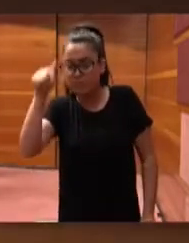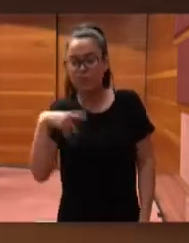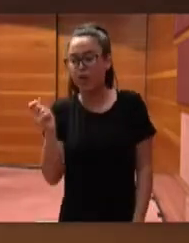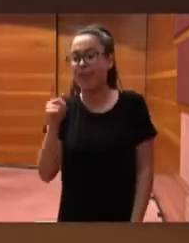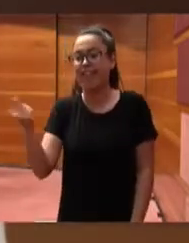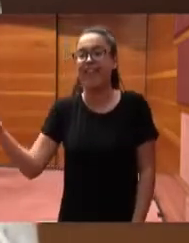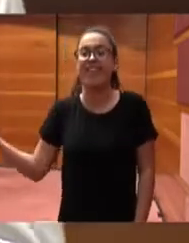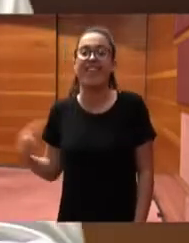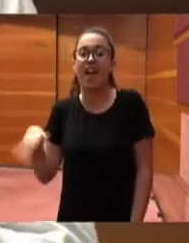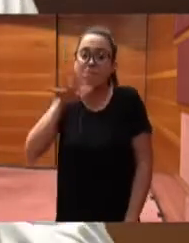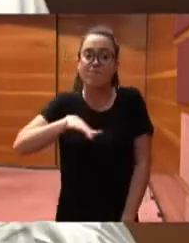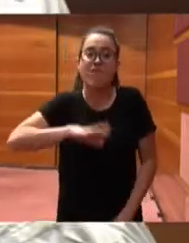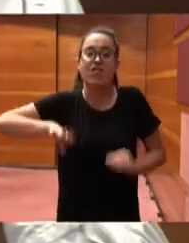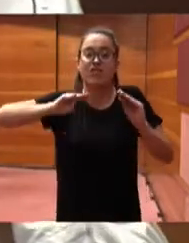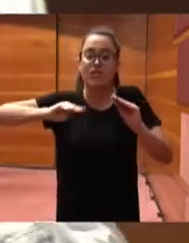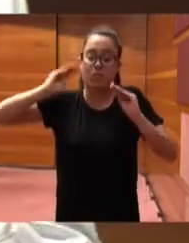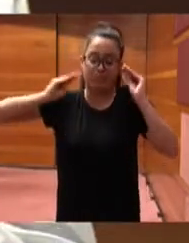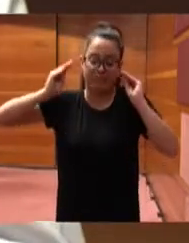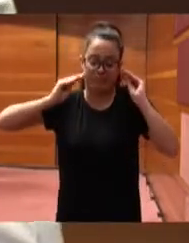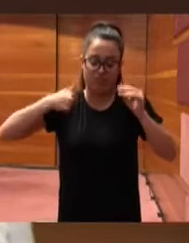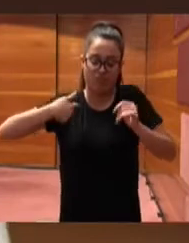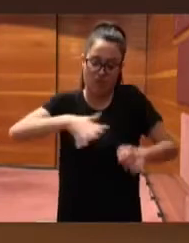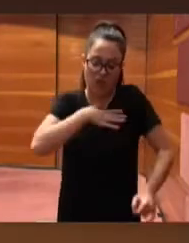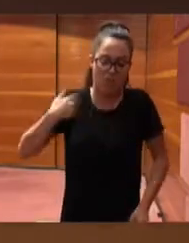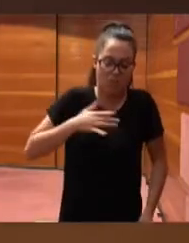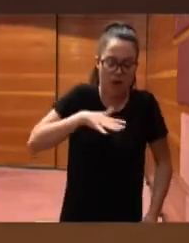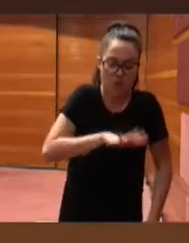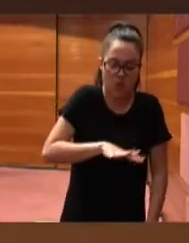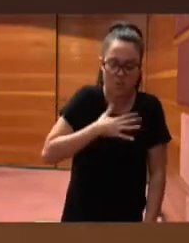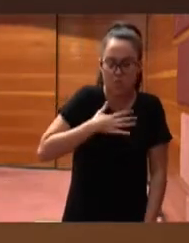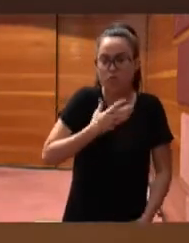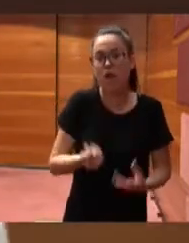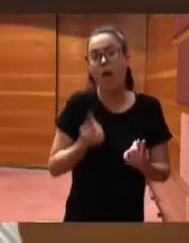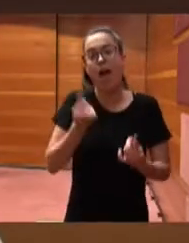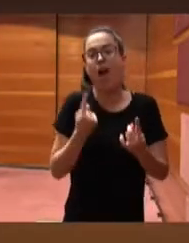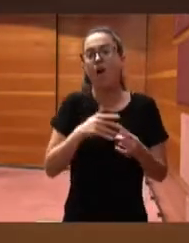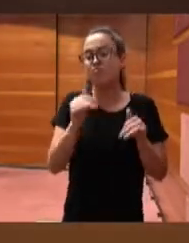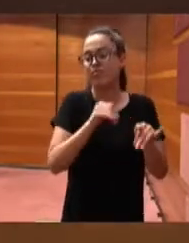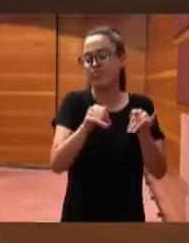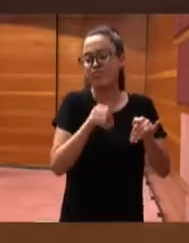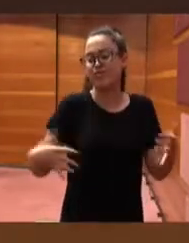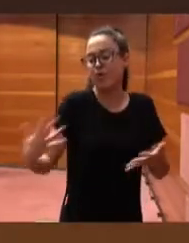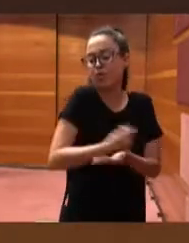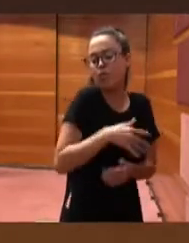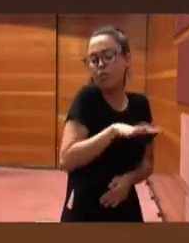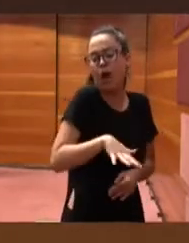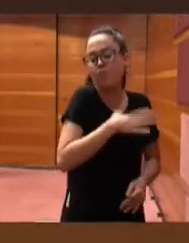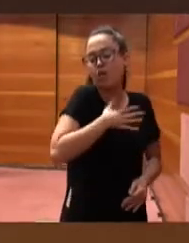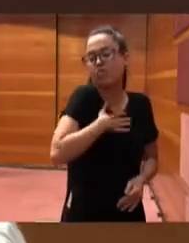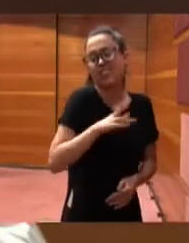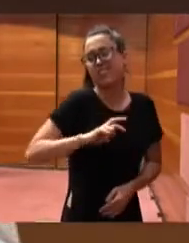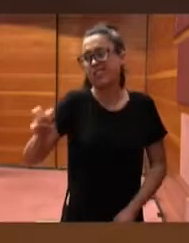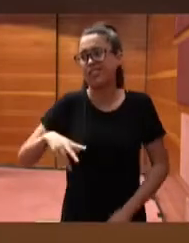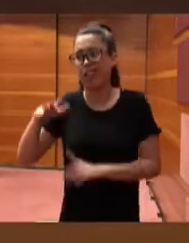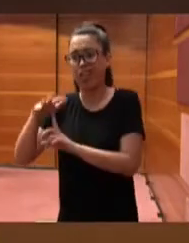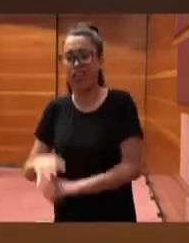barrio. Y si en un barrio se moviliza mucho y consigue mucho voto, pues va todo para ese barrio, ¿no? Entonces, el gran